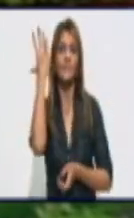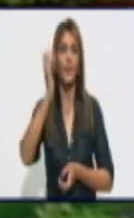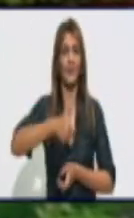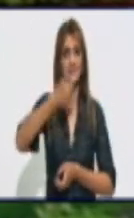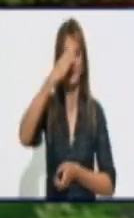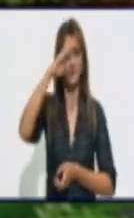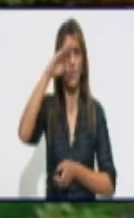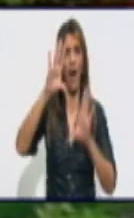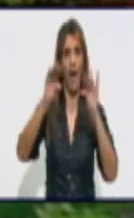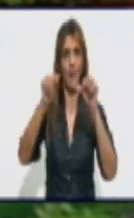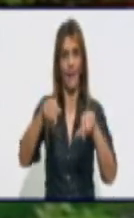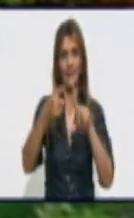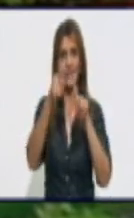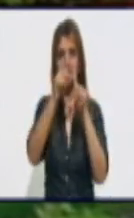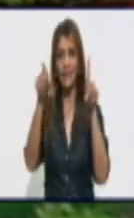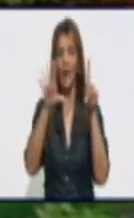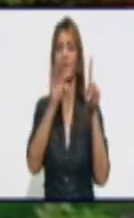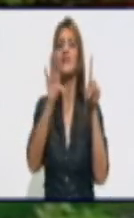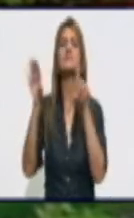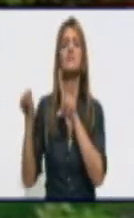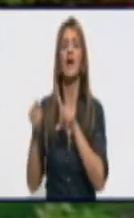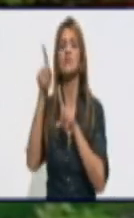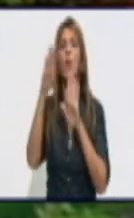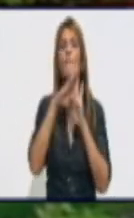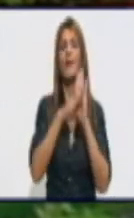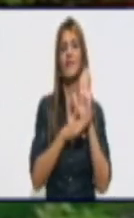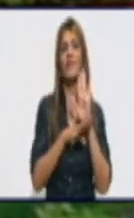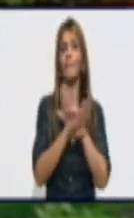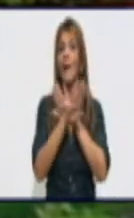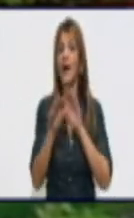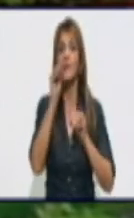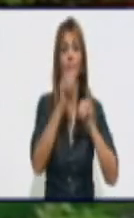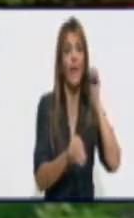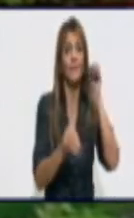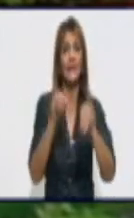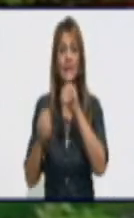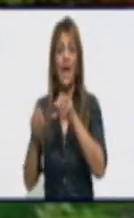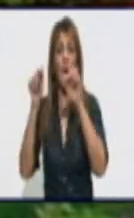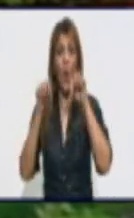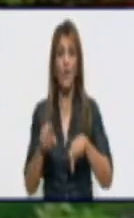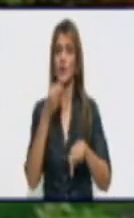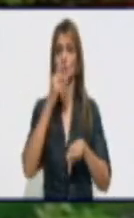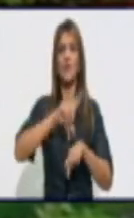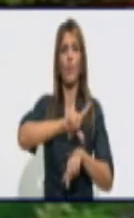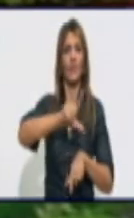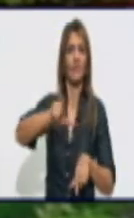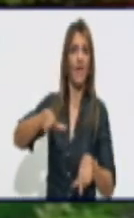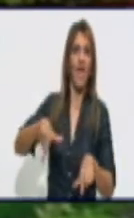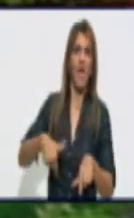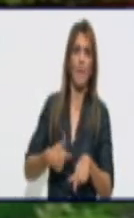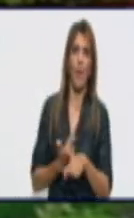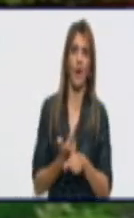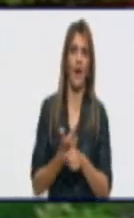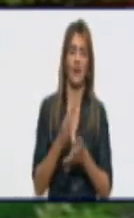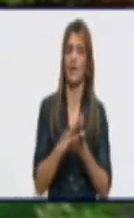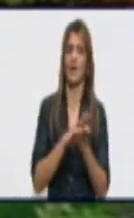y especificaba que son medidas para implementar desde hoy, que no se pueden dormir en la mesa de ninguna